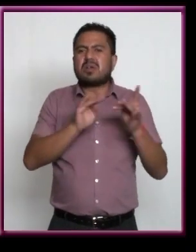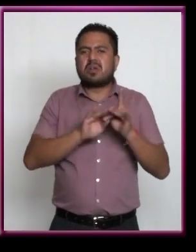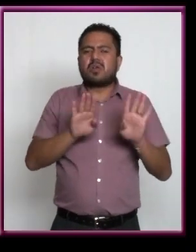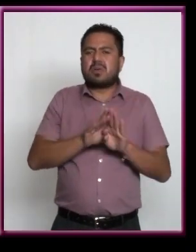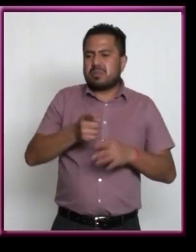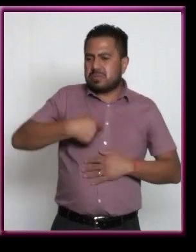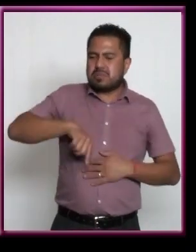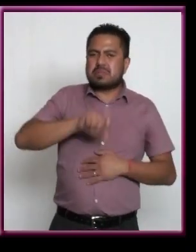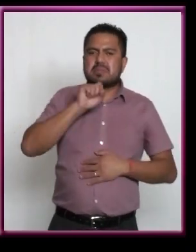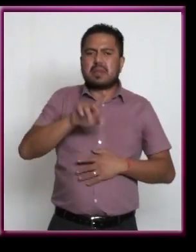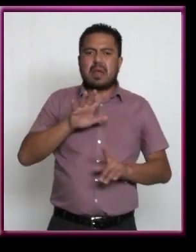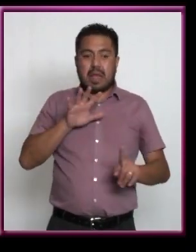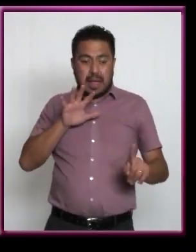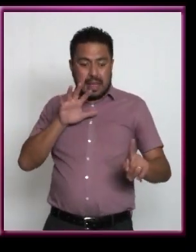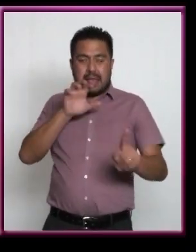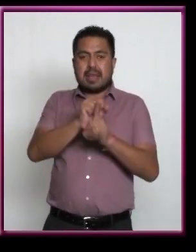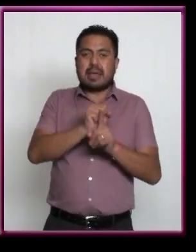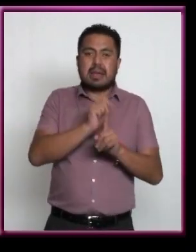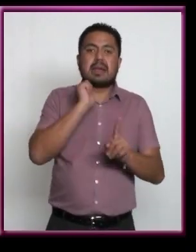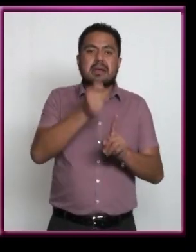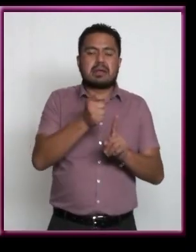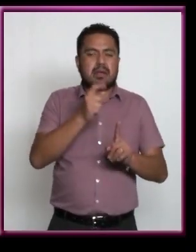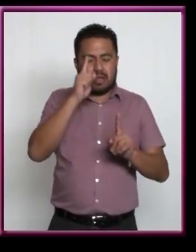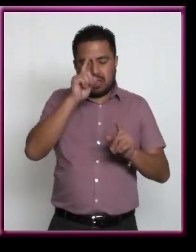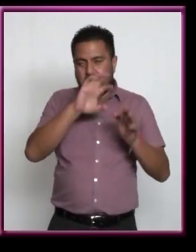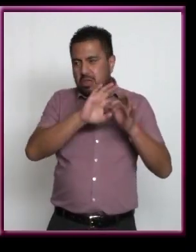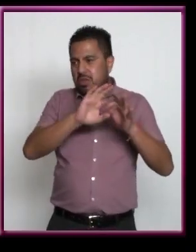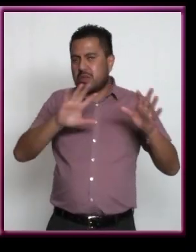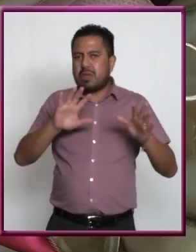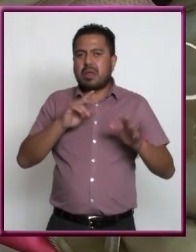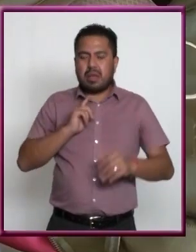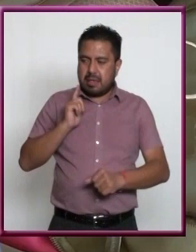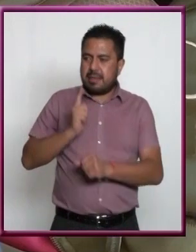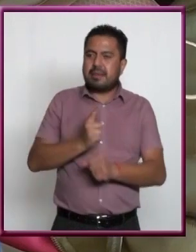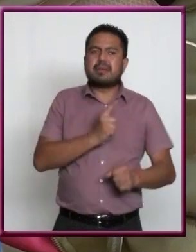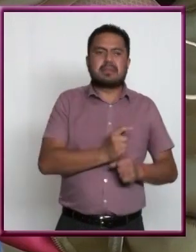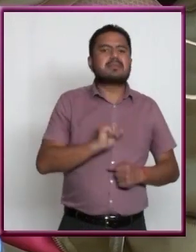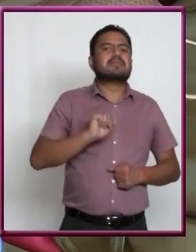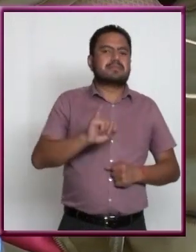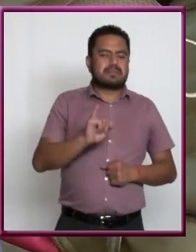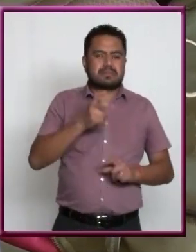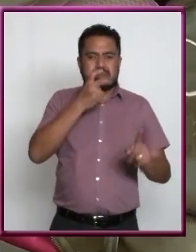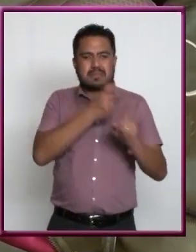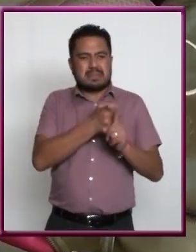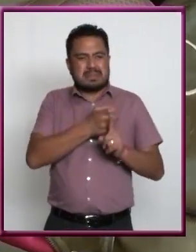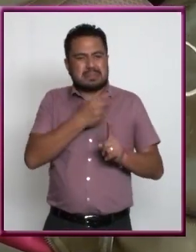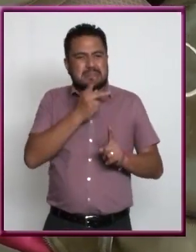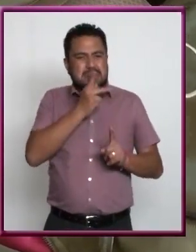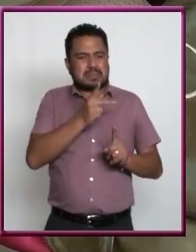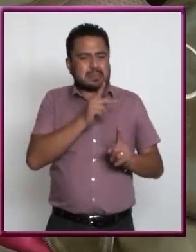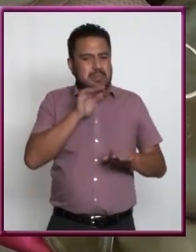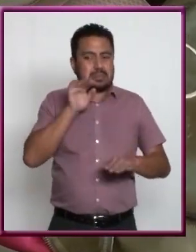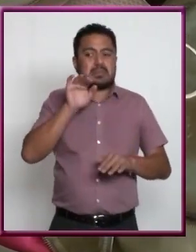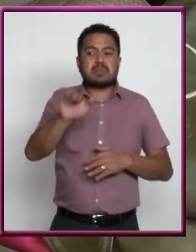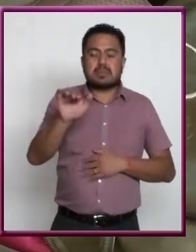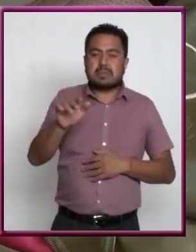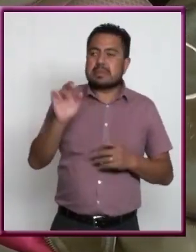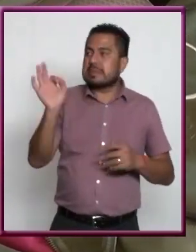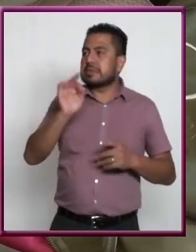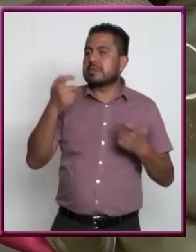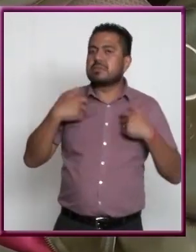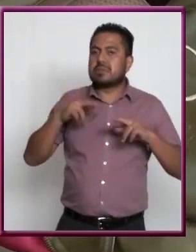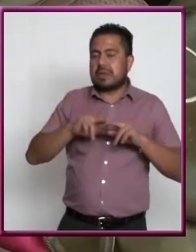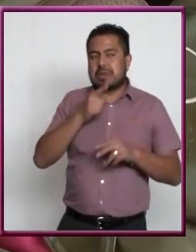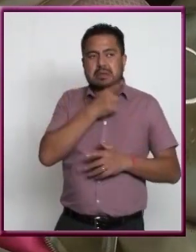a nosotros mismos, te atrapé, estás distraído, me di cuenta. Esta peculiar llamada de atención, según el